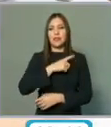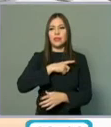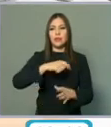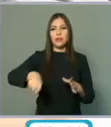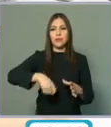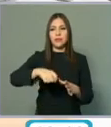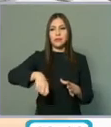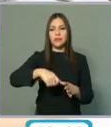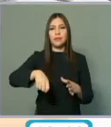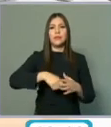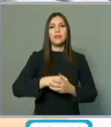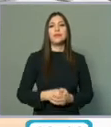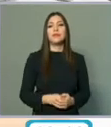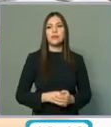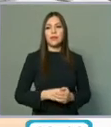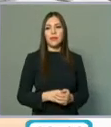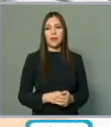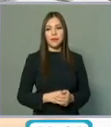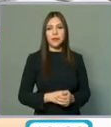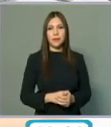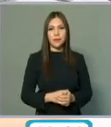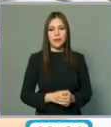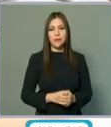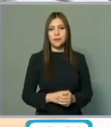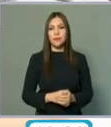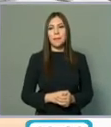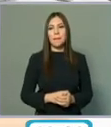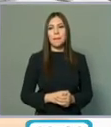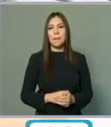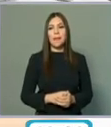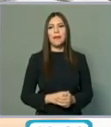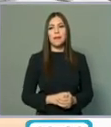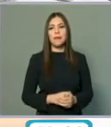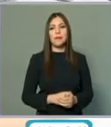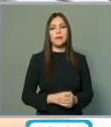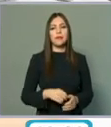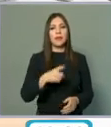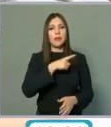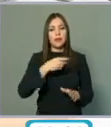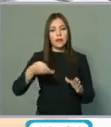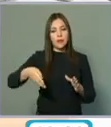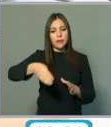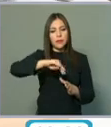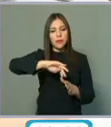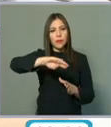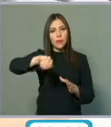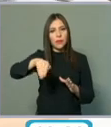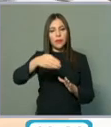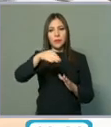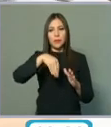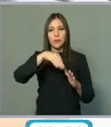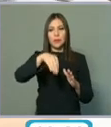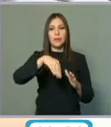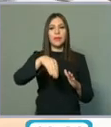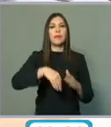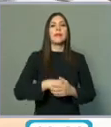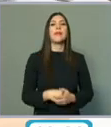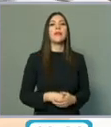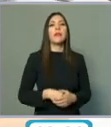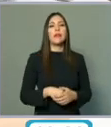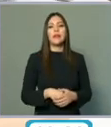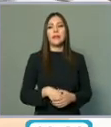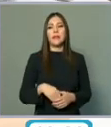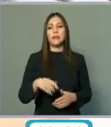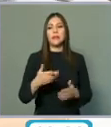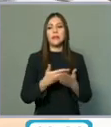mezclando. Y ojo, lo que nos tiene que dar... mendigo, Adelante, miserable, mi Pam. Ay, que no, Pam, creo que te va a faltar a ti.